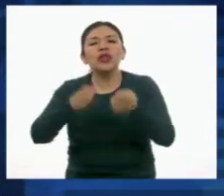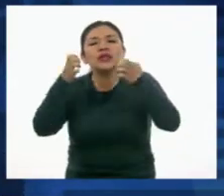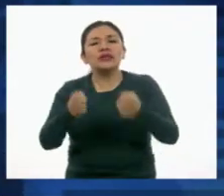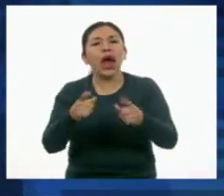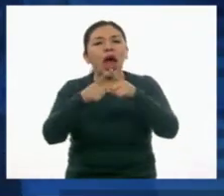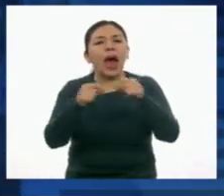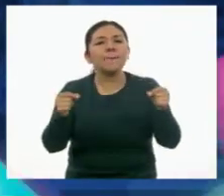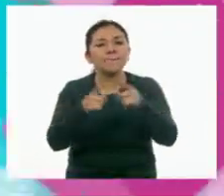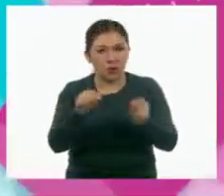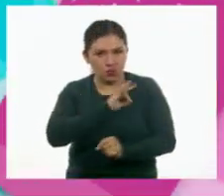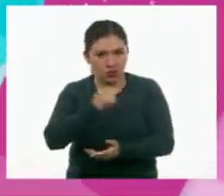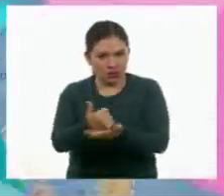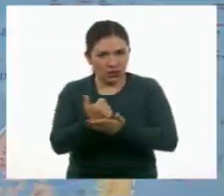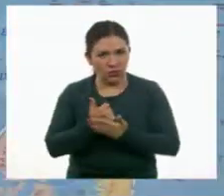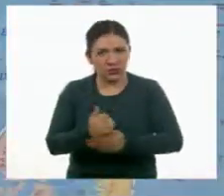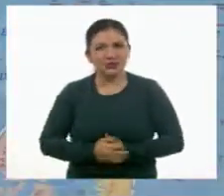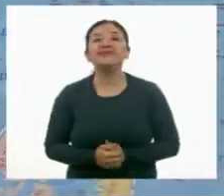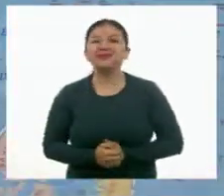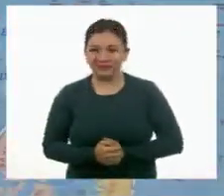María? Sí.